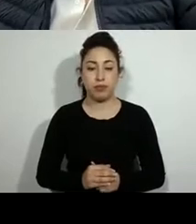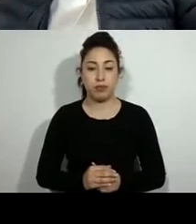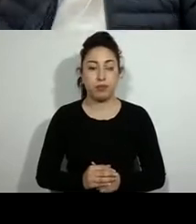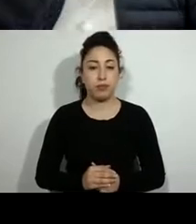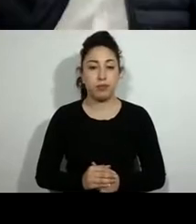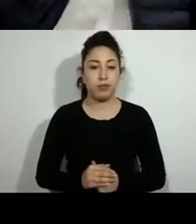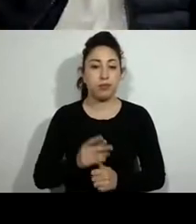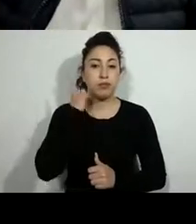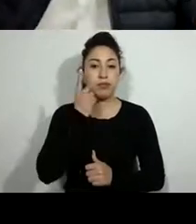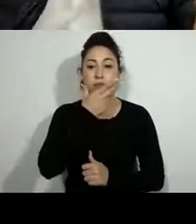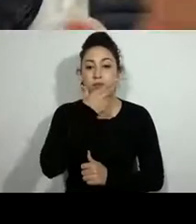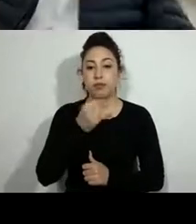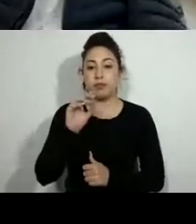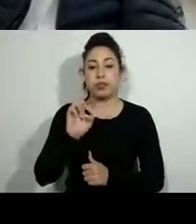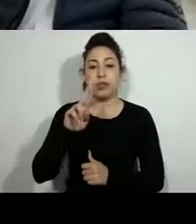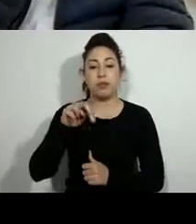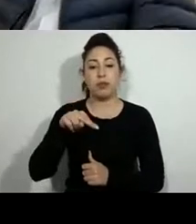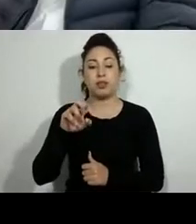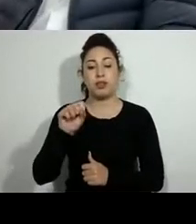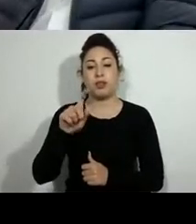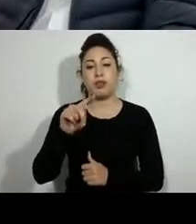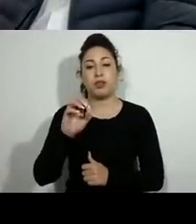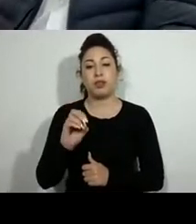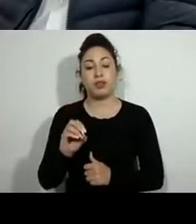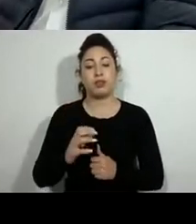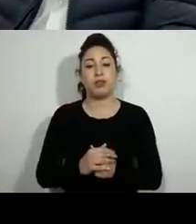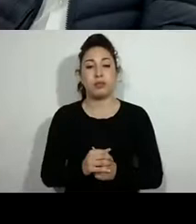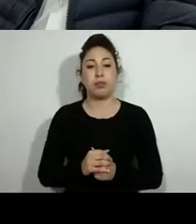Diputado Ernesto Alarcón Jiménez.